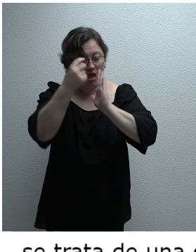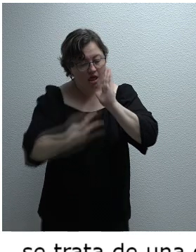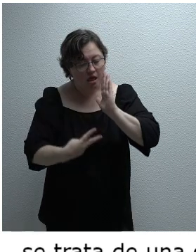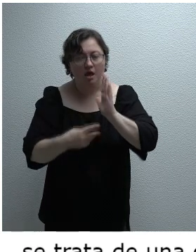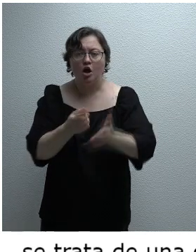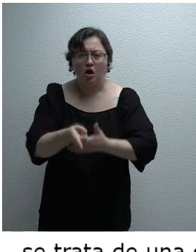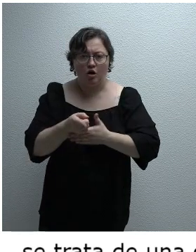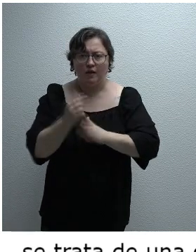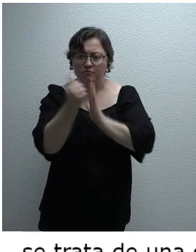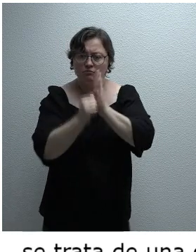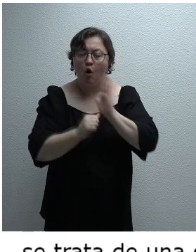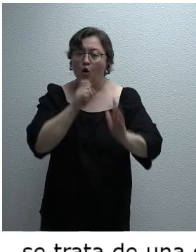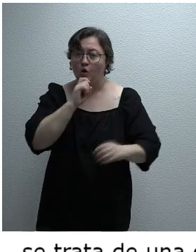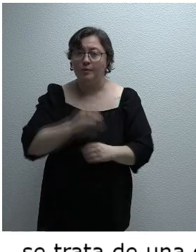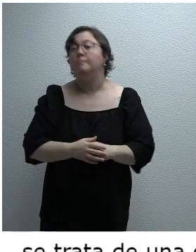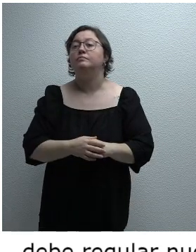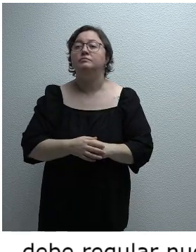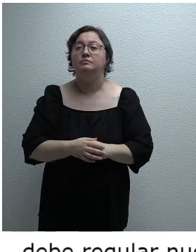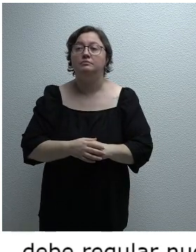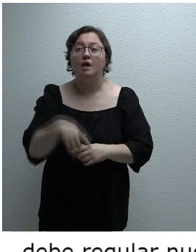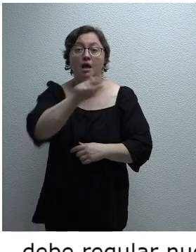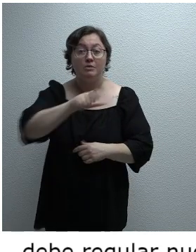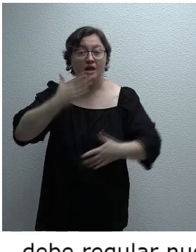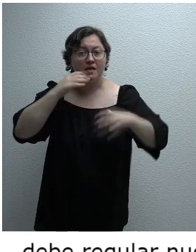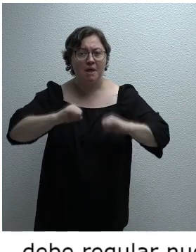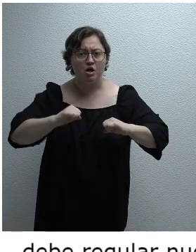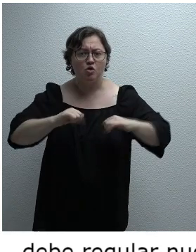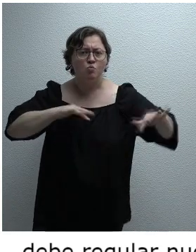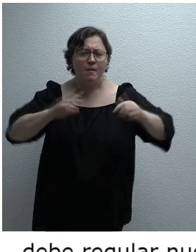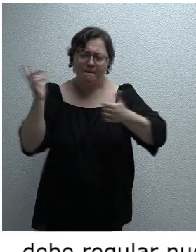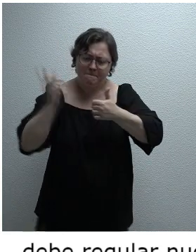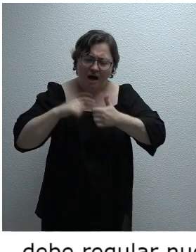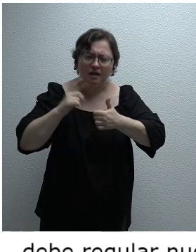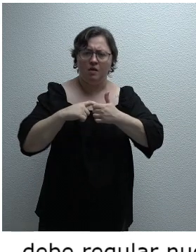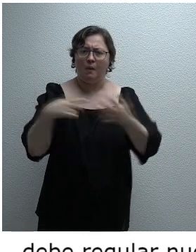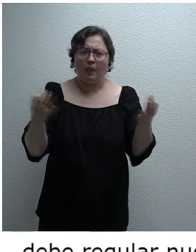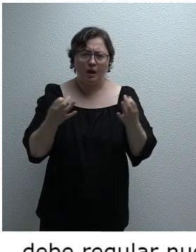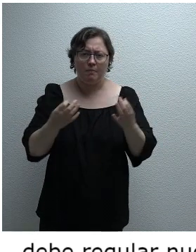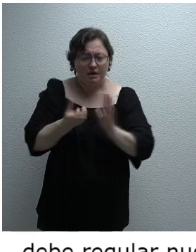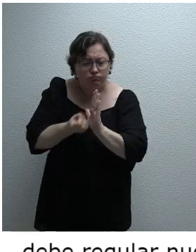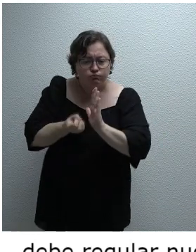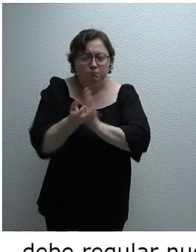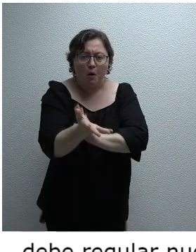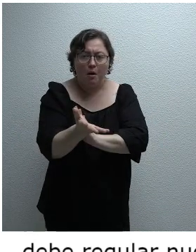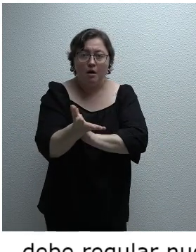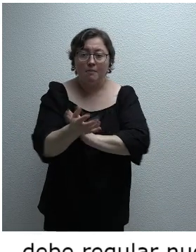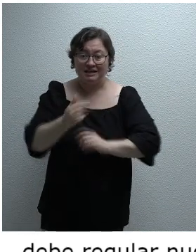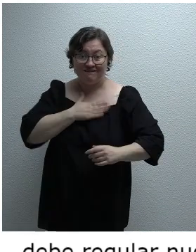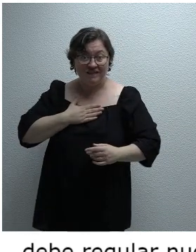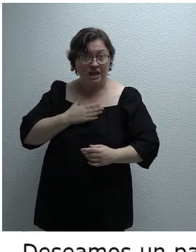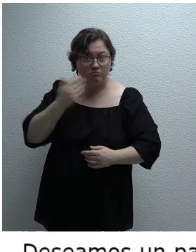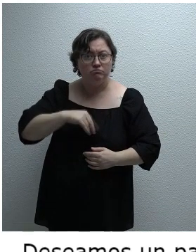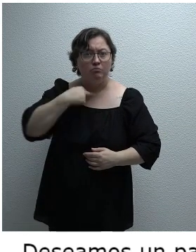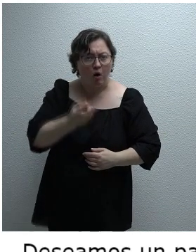jurídico. Deseamos un papel activo de las personas mayores, de expresión y respeto de su